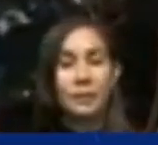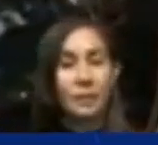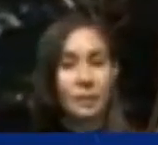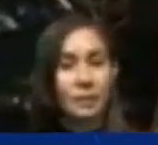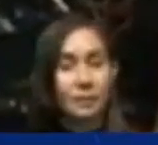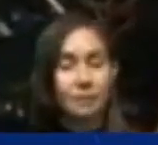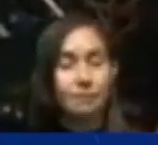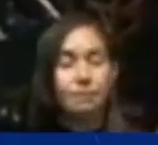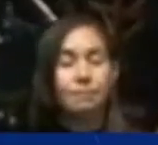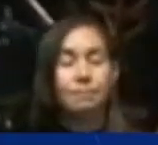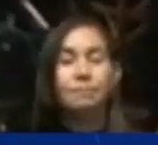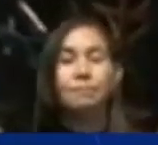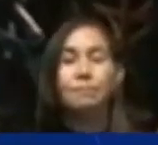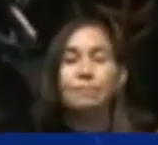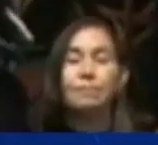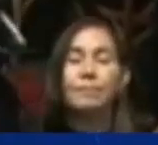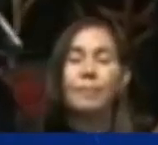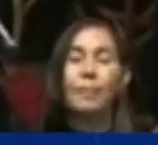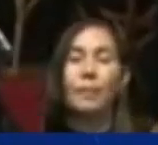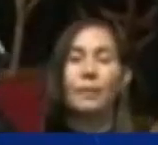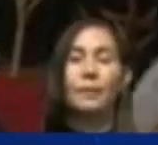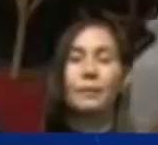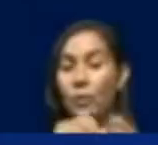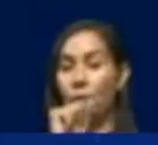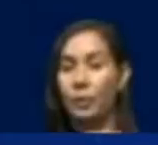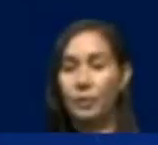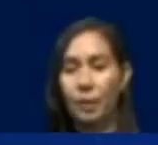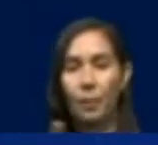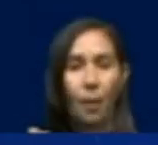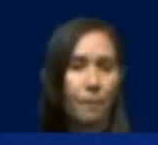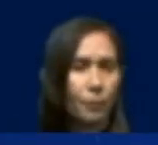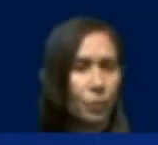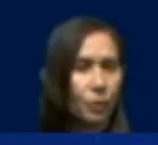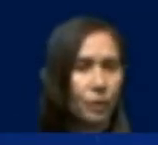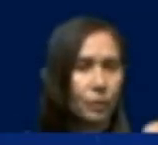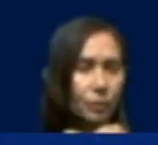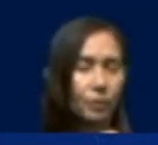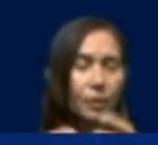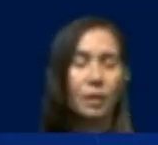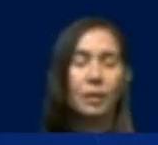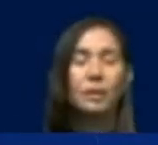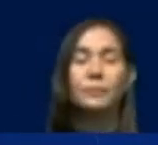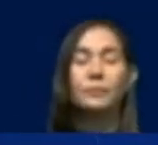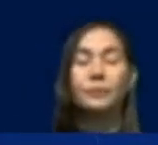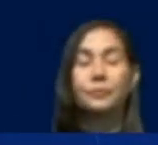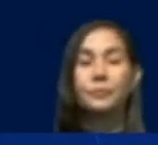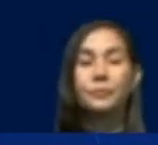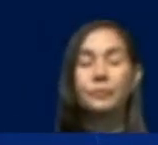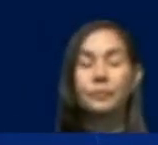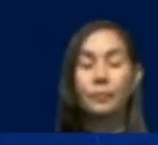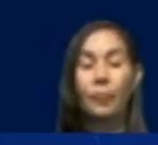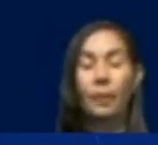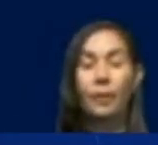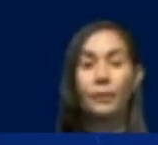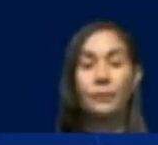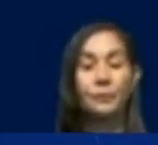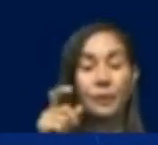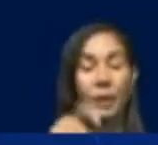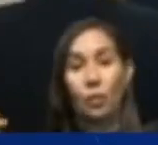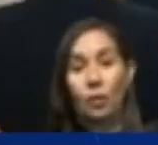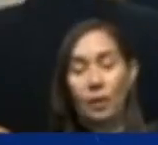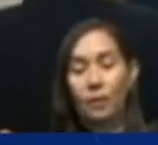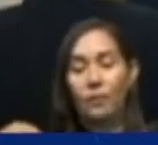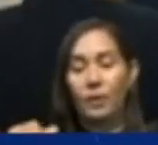decidió dejarse para otro momento según lo que ha indicado que es el caso de las cesantías Además del presidente habló el ministro de trabajo Luis Miguel de